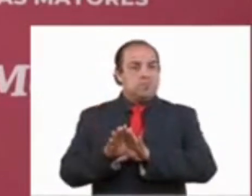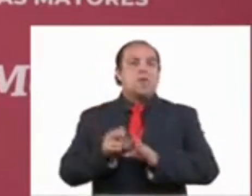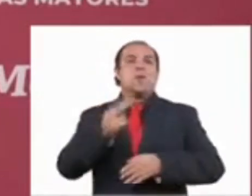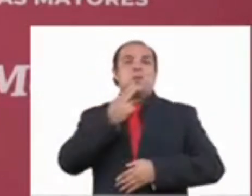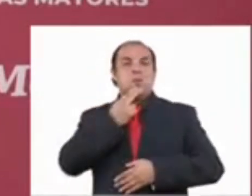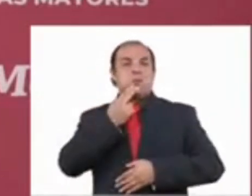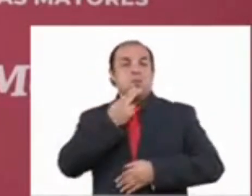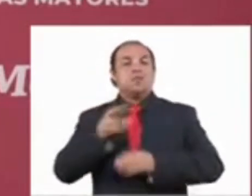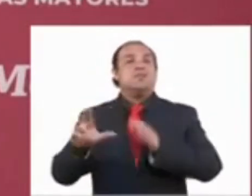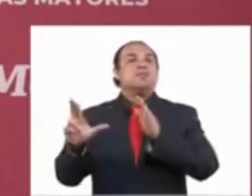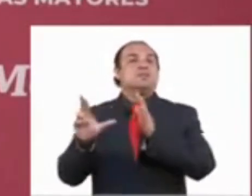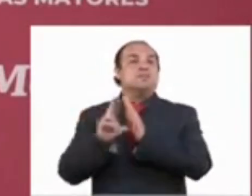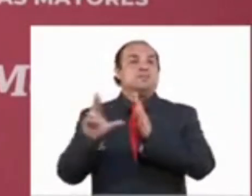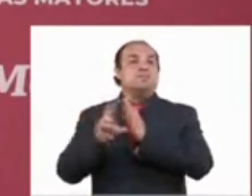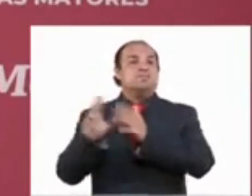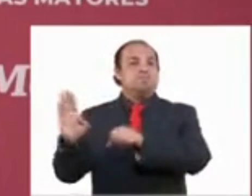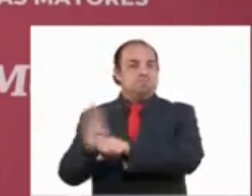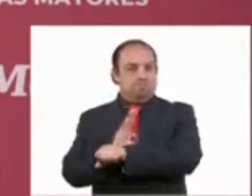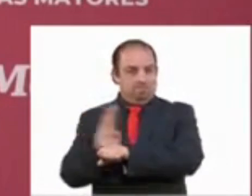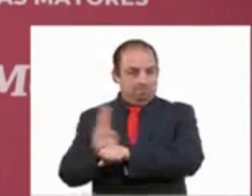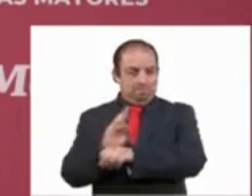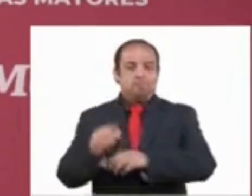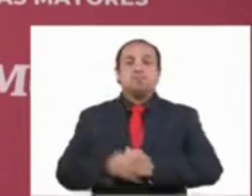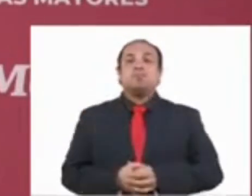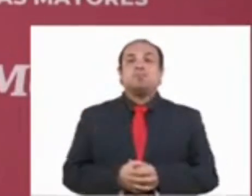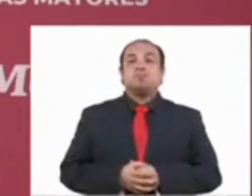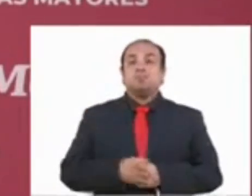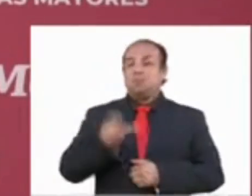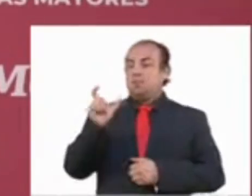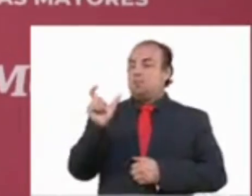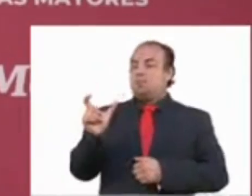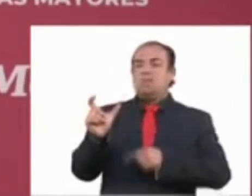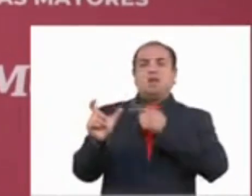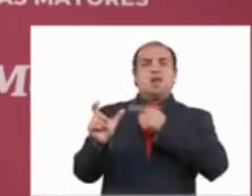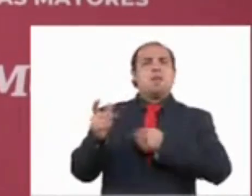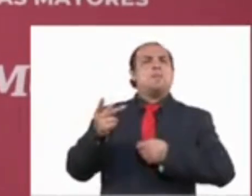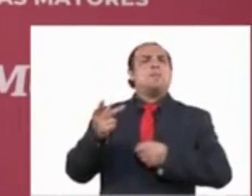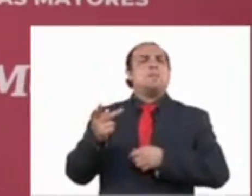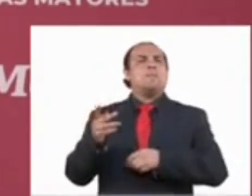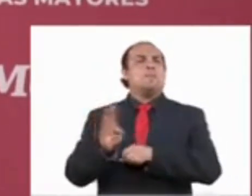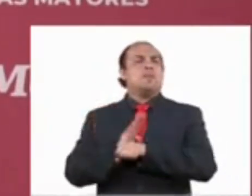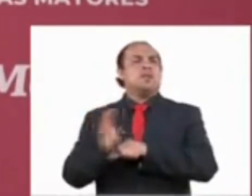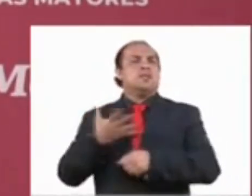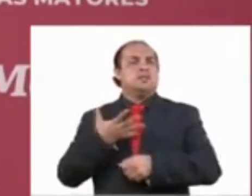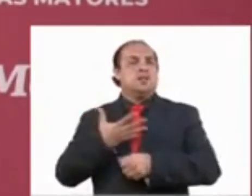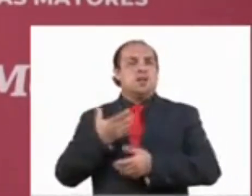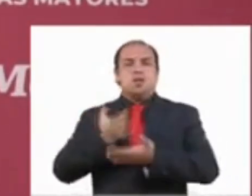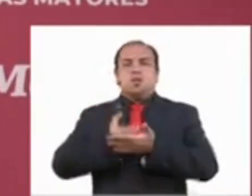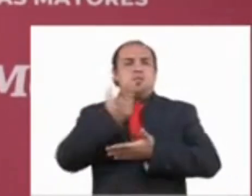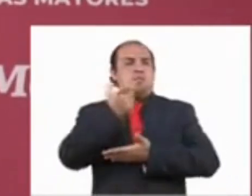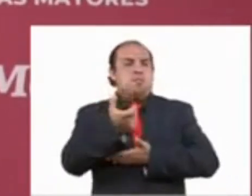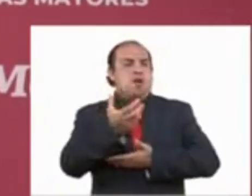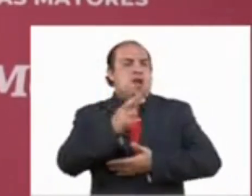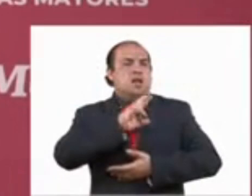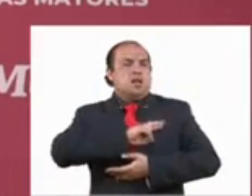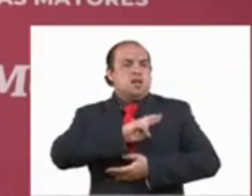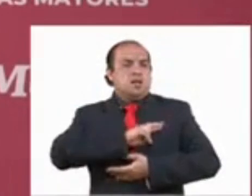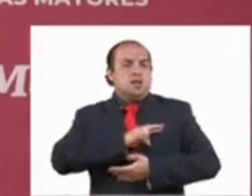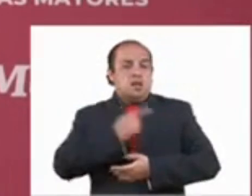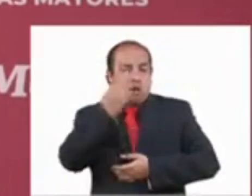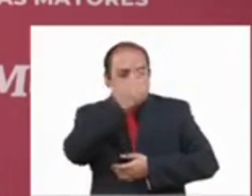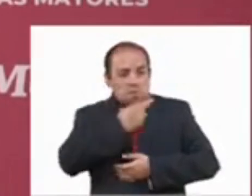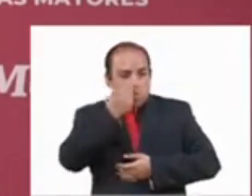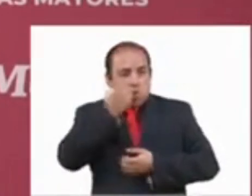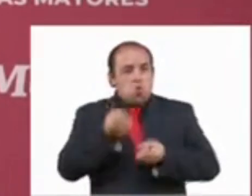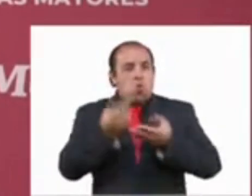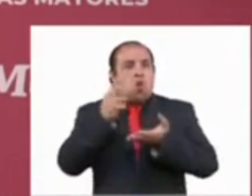del bienestar. En esta tarjeta tendrán el beneficio de no pagar comisiones por consulta de